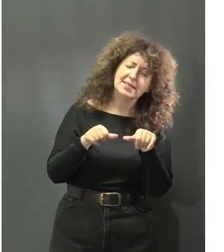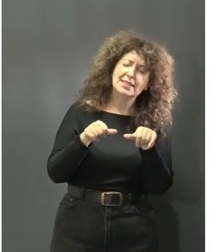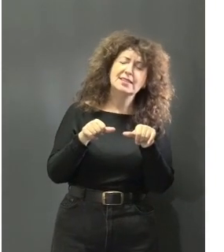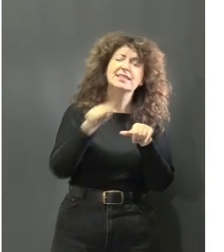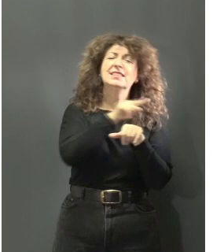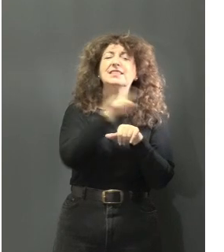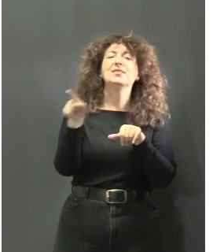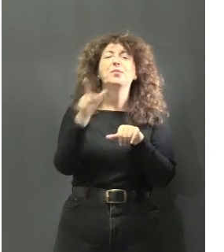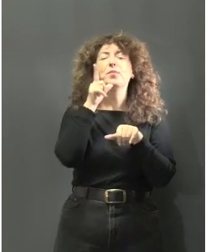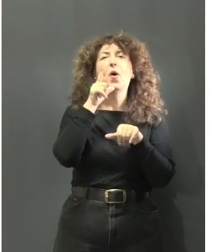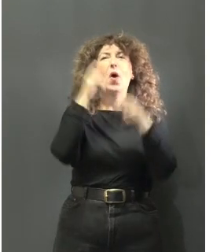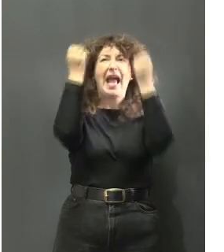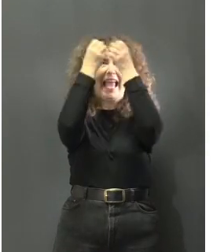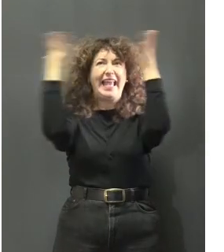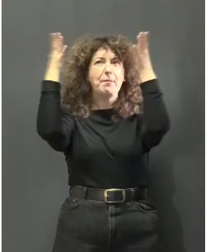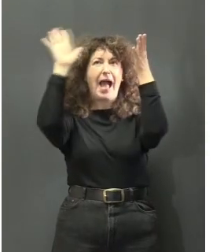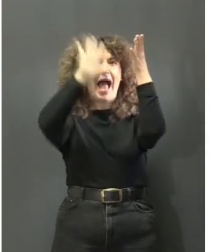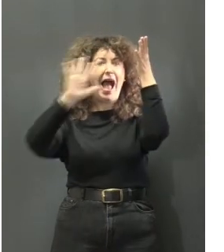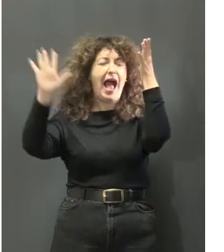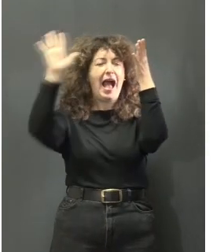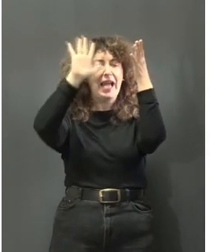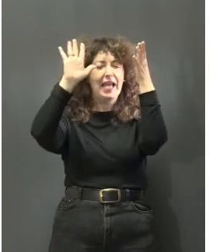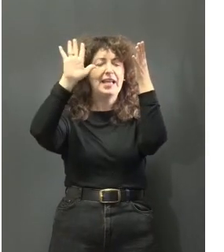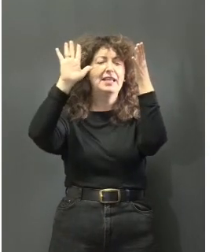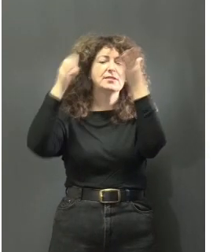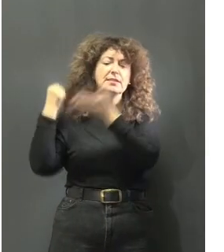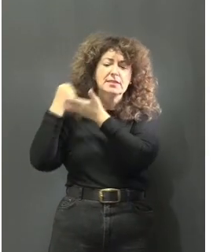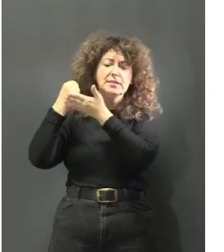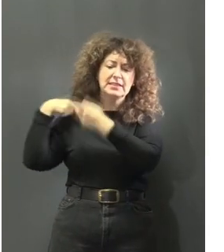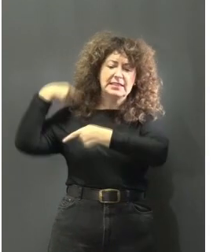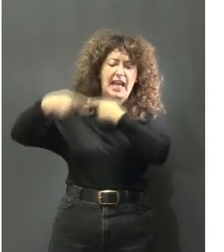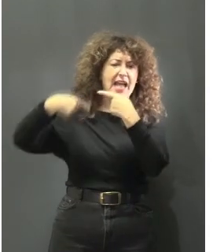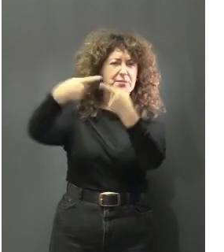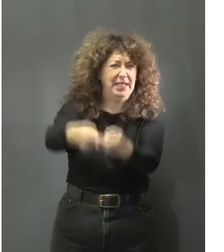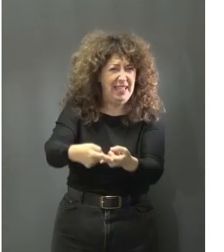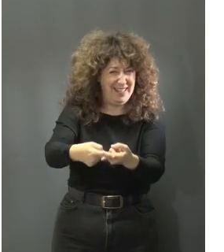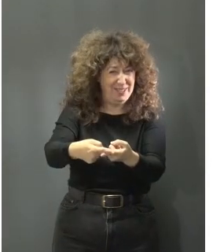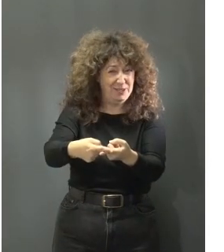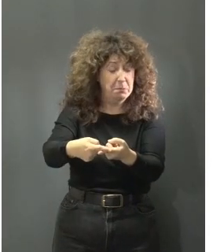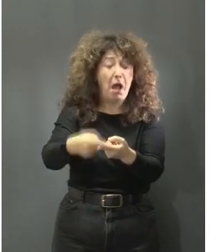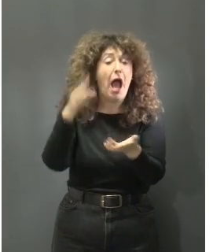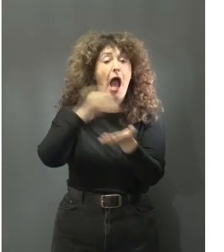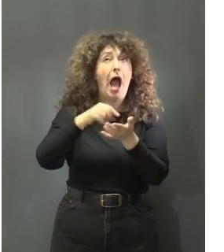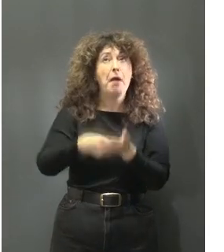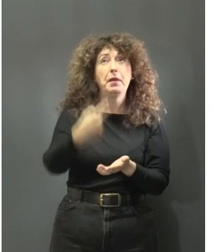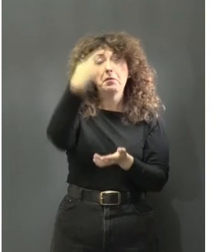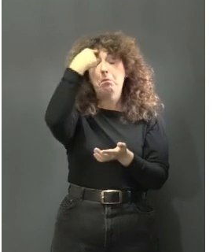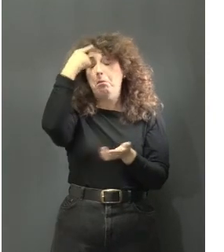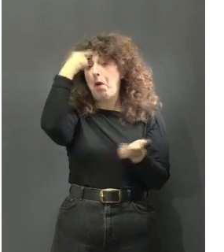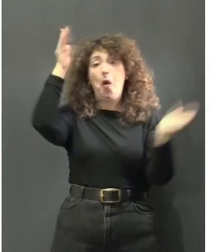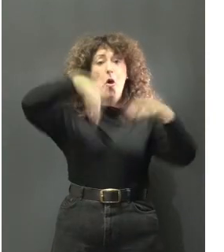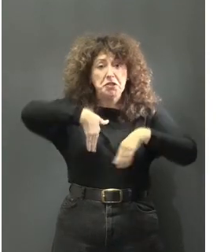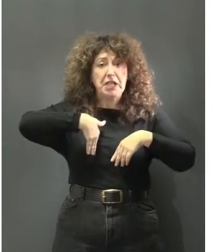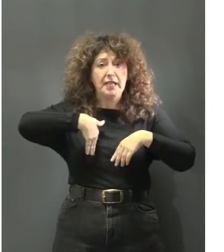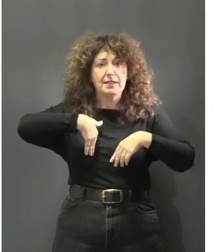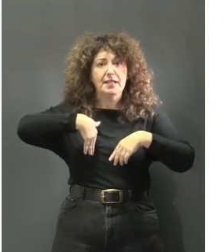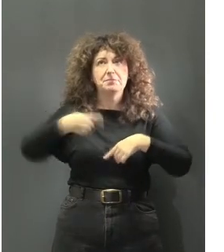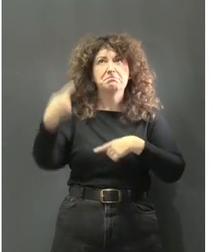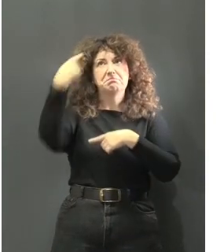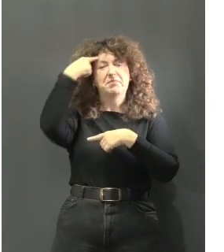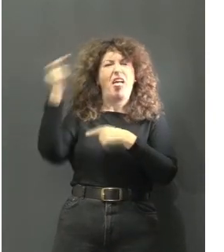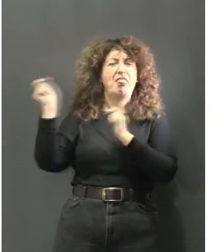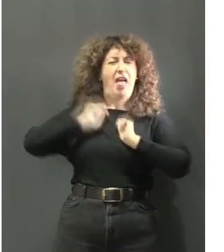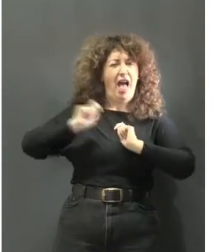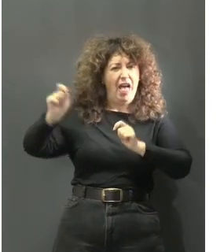con imágenes que se van transmitiendo. A veces las recibimos sin ser conscientes de que las estamos recibiendo,